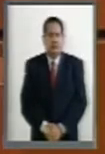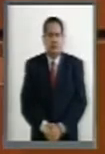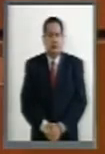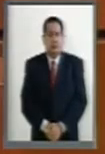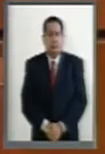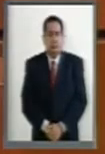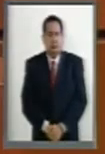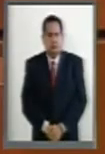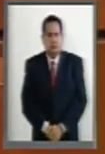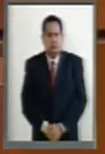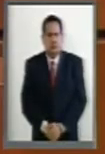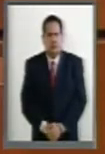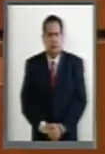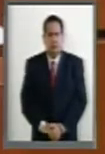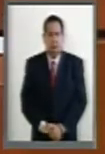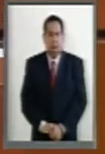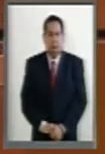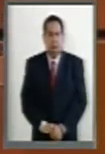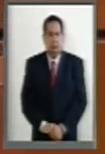Realmente, para nosotros,